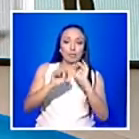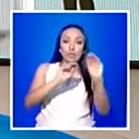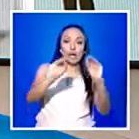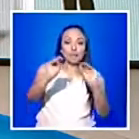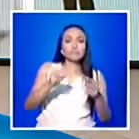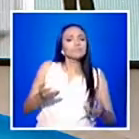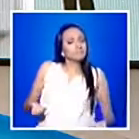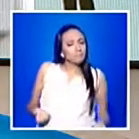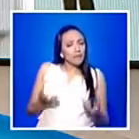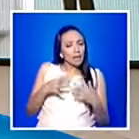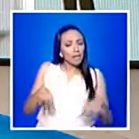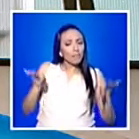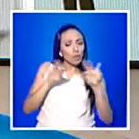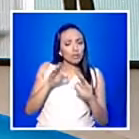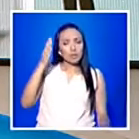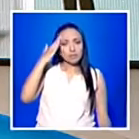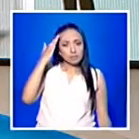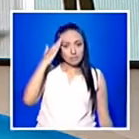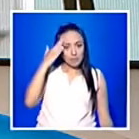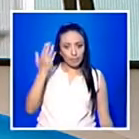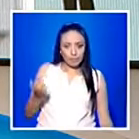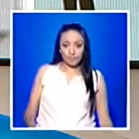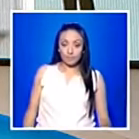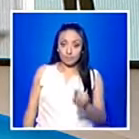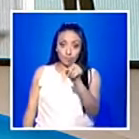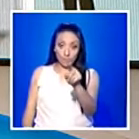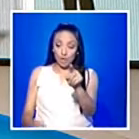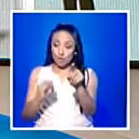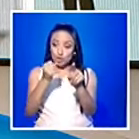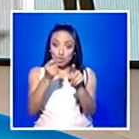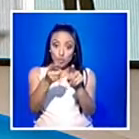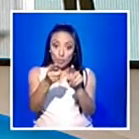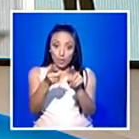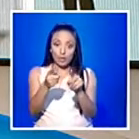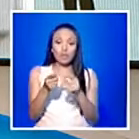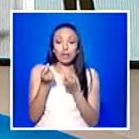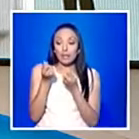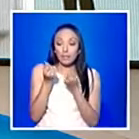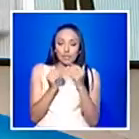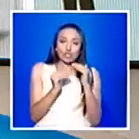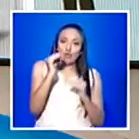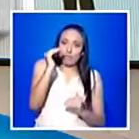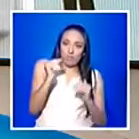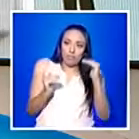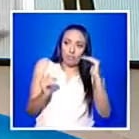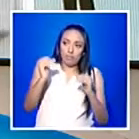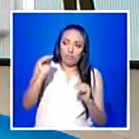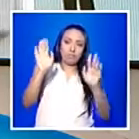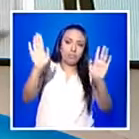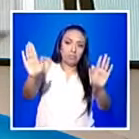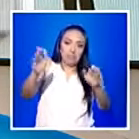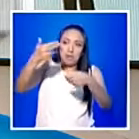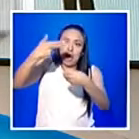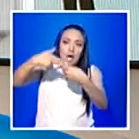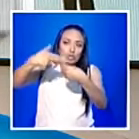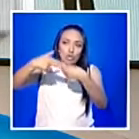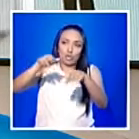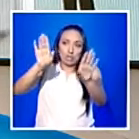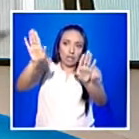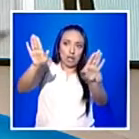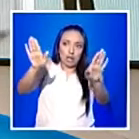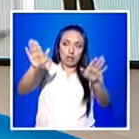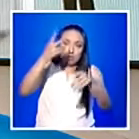$3.90. Es importante mencionar que en el caso de la Super el precio puede variar de acuerdo a la oferta y demanda